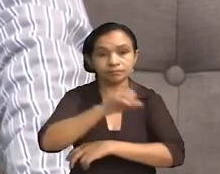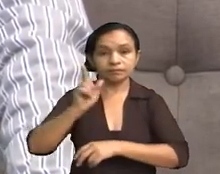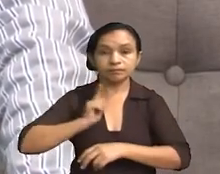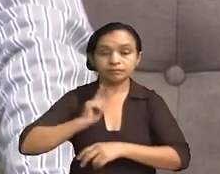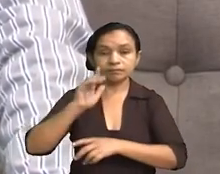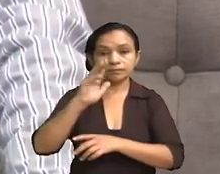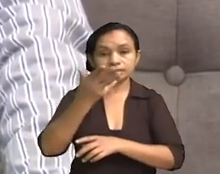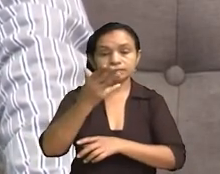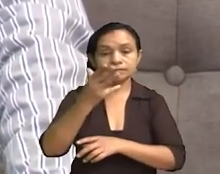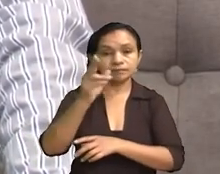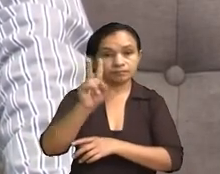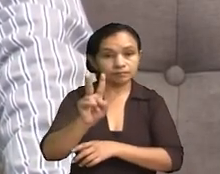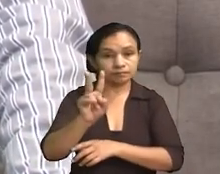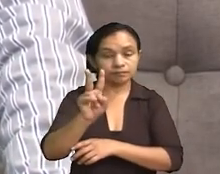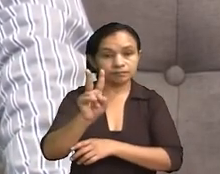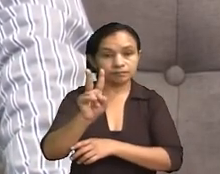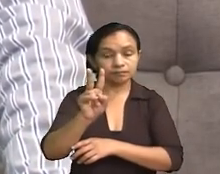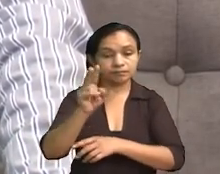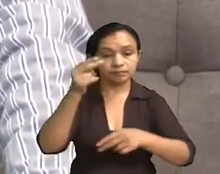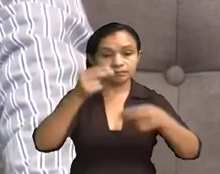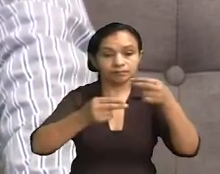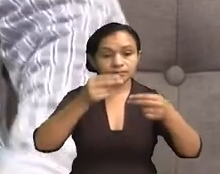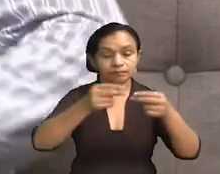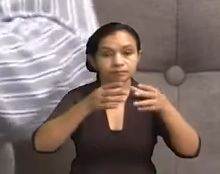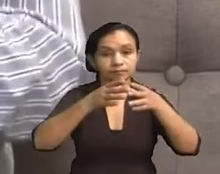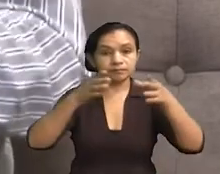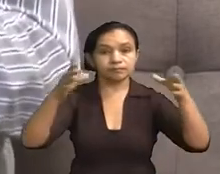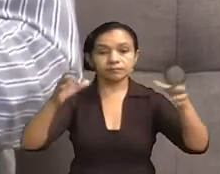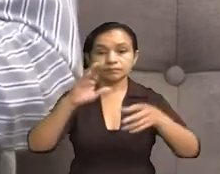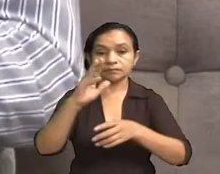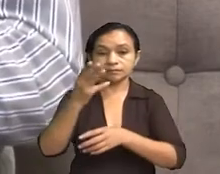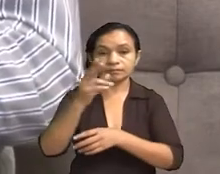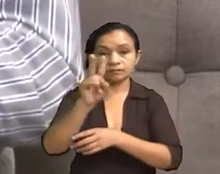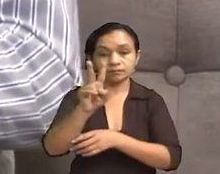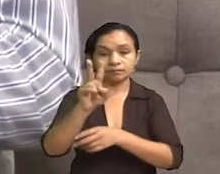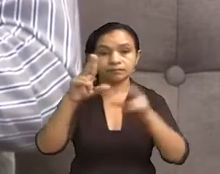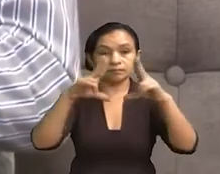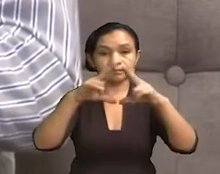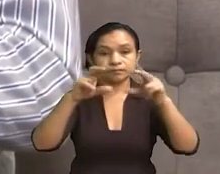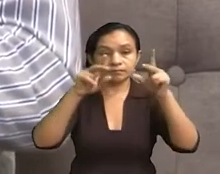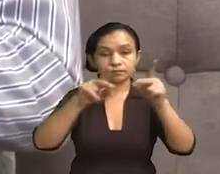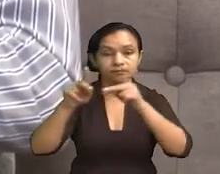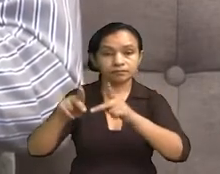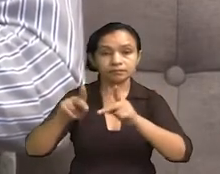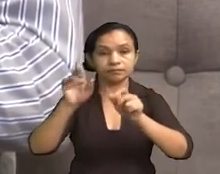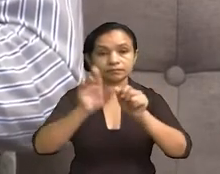en 92 el indicador. 92 nicaragüenses de cada 100